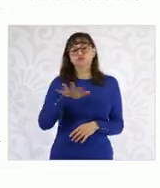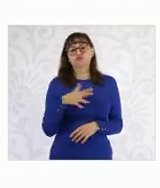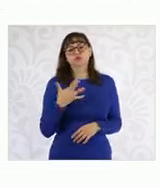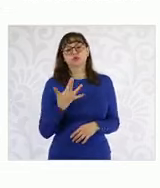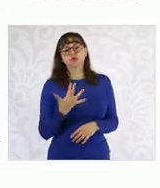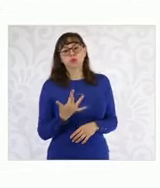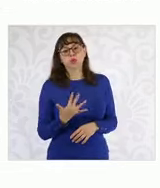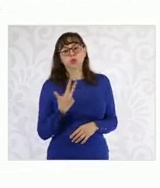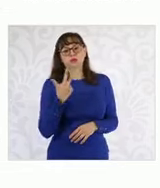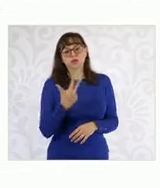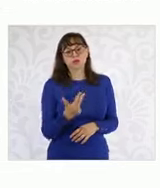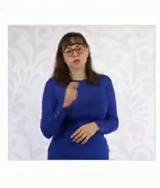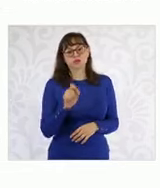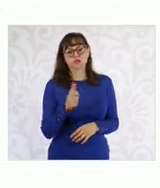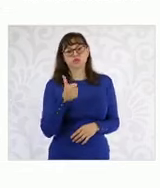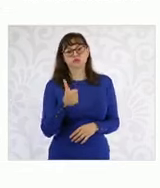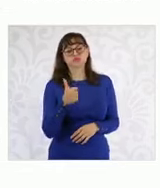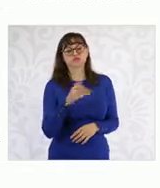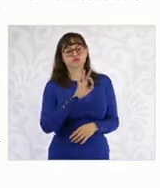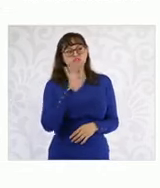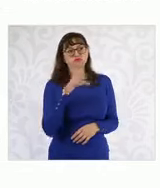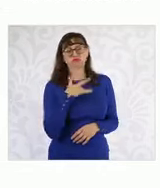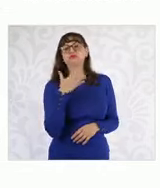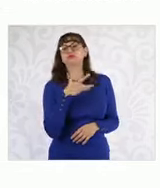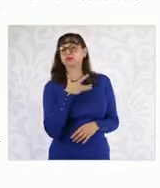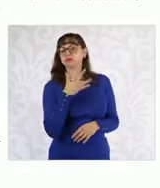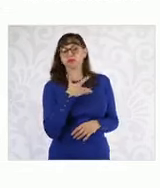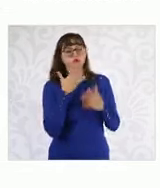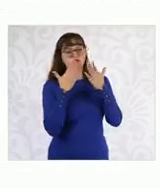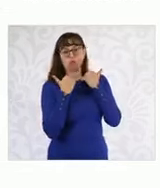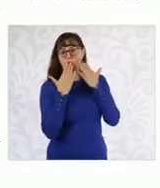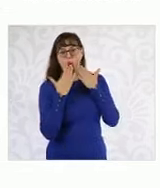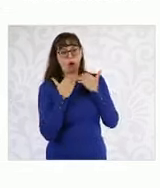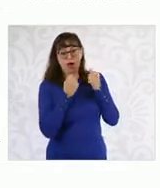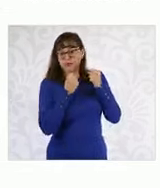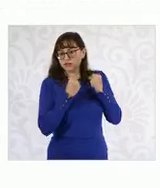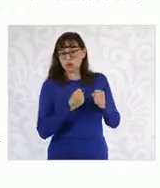58.6% de personas que dicen sentirse inseguras contra